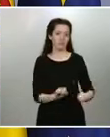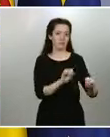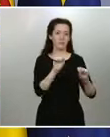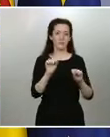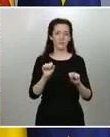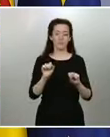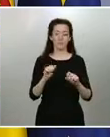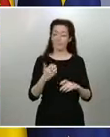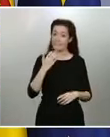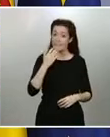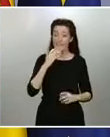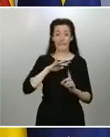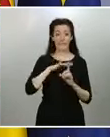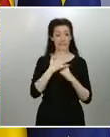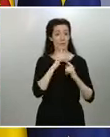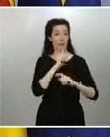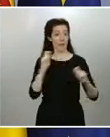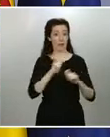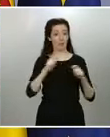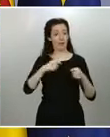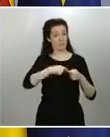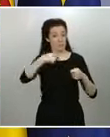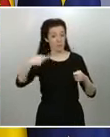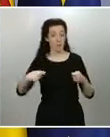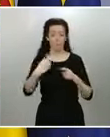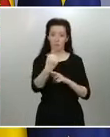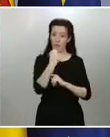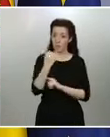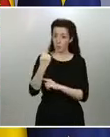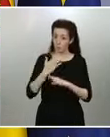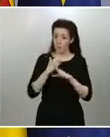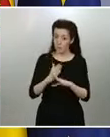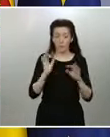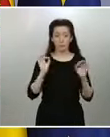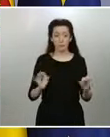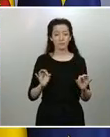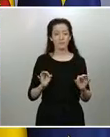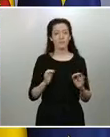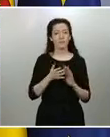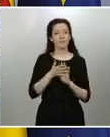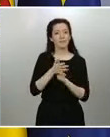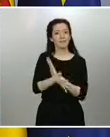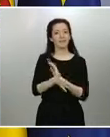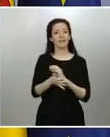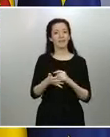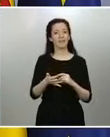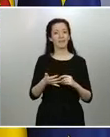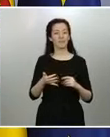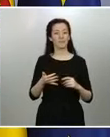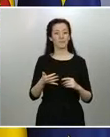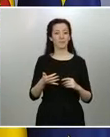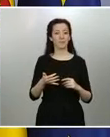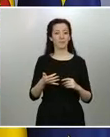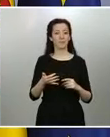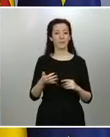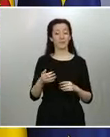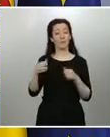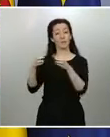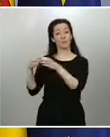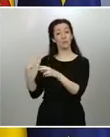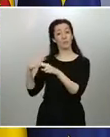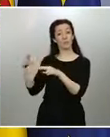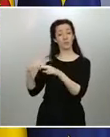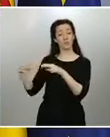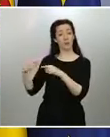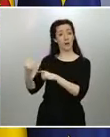este decreto eso no evita la responsabilidad de quienes no lo vayan a apoyar no les evita la